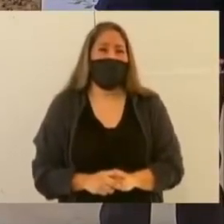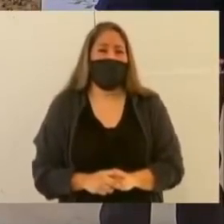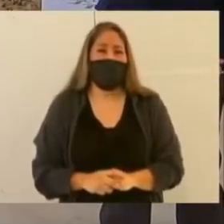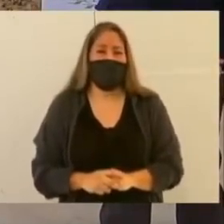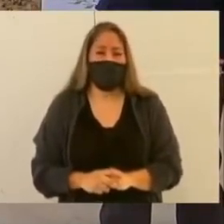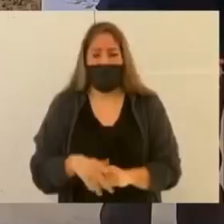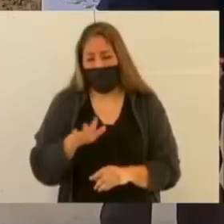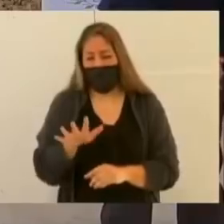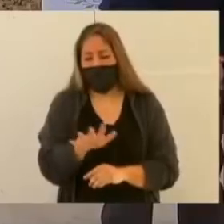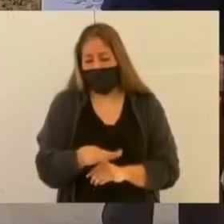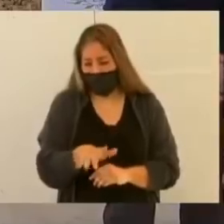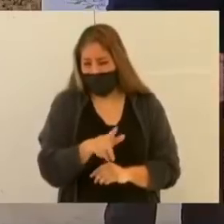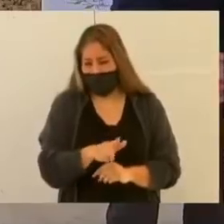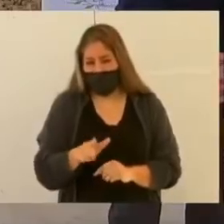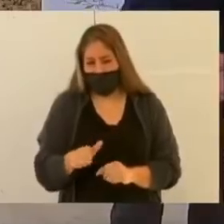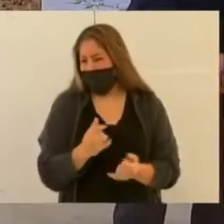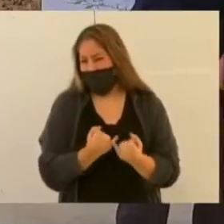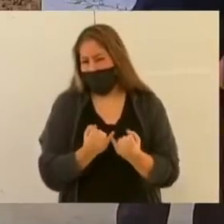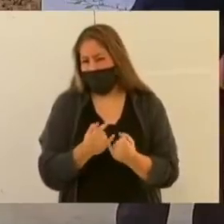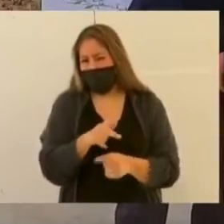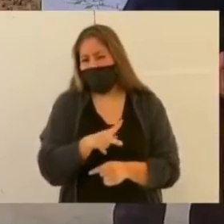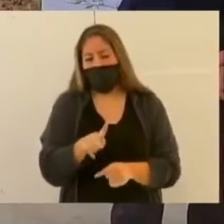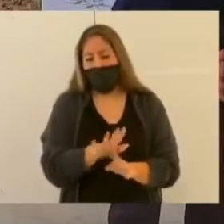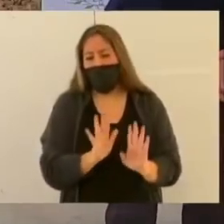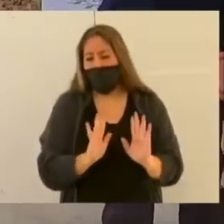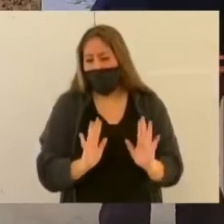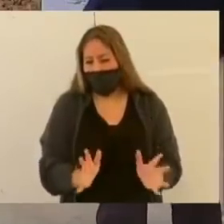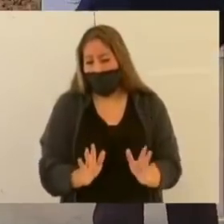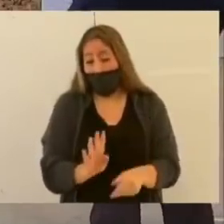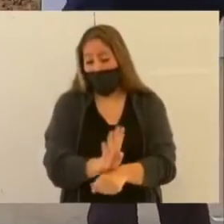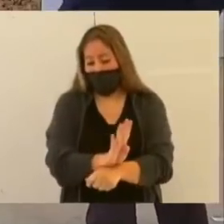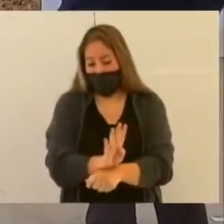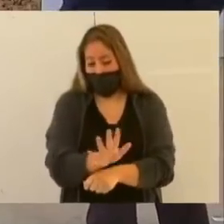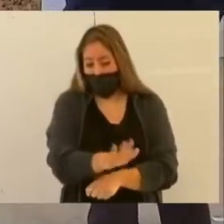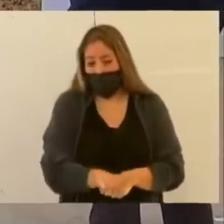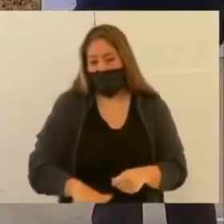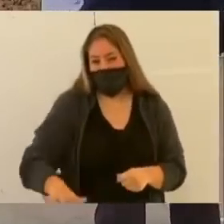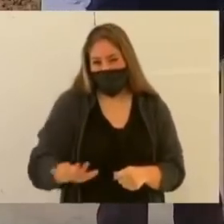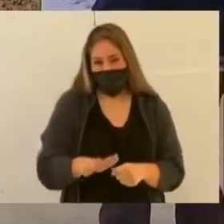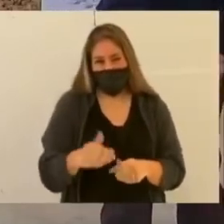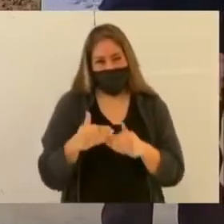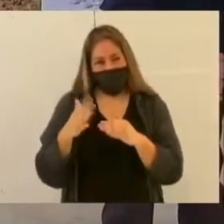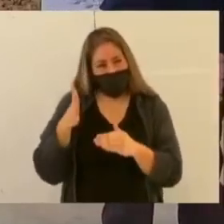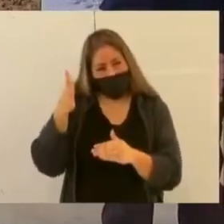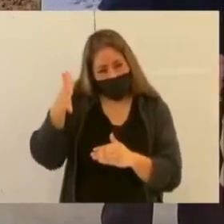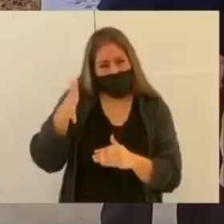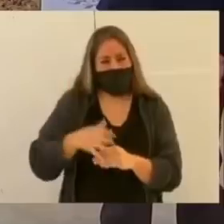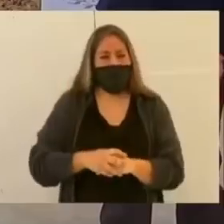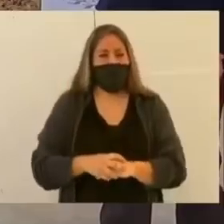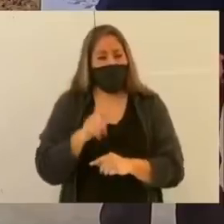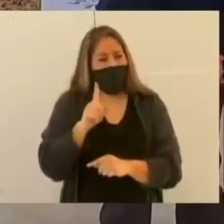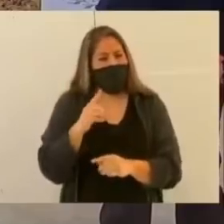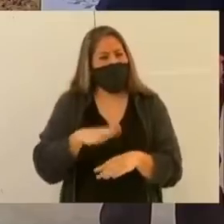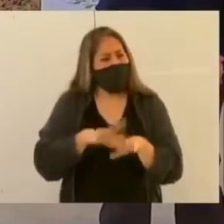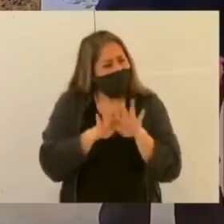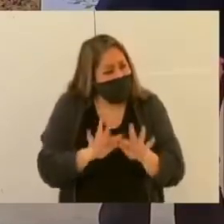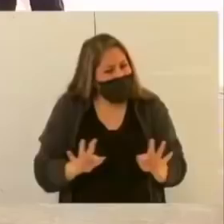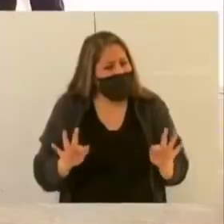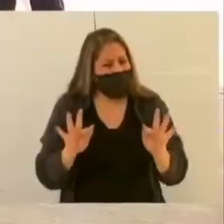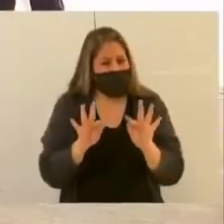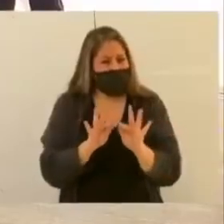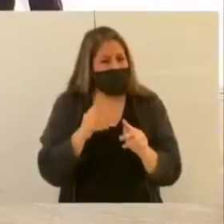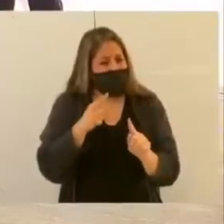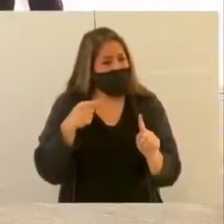comarca lagunera. Entonces, también vamos a tener un beneficio para evitar la sobreexplotación. Sí quiero señalar que,